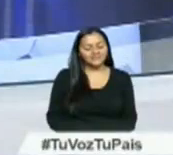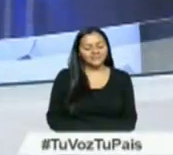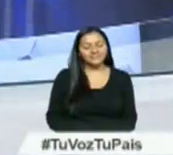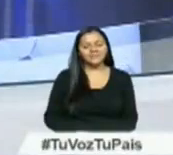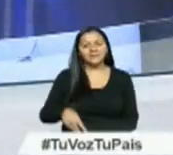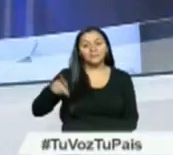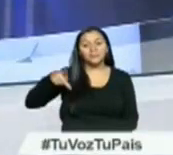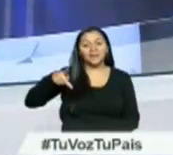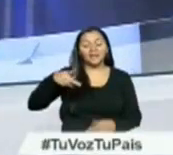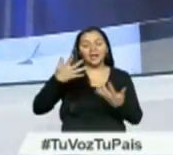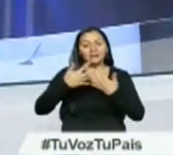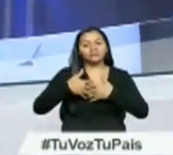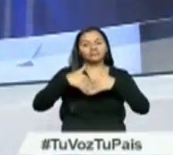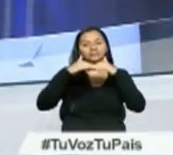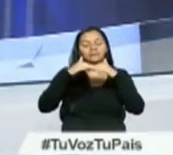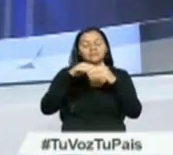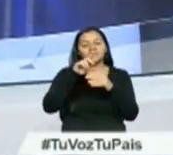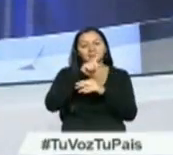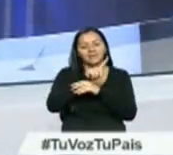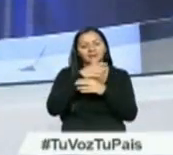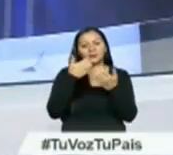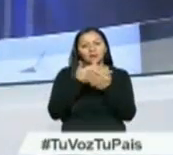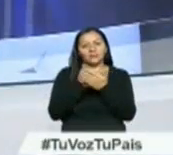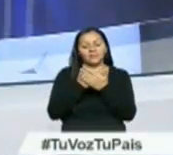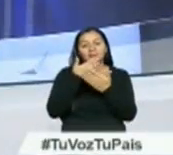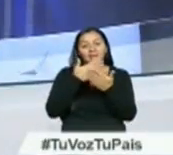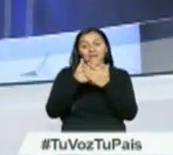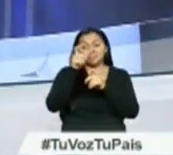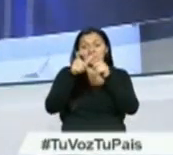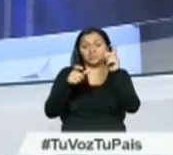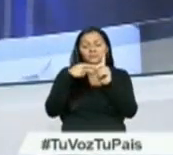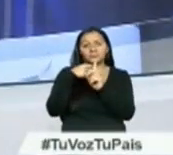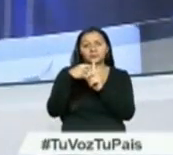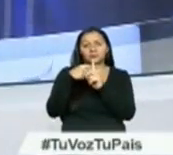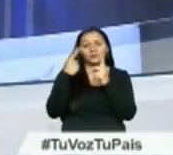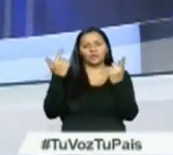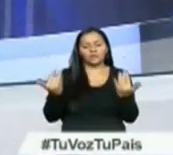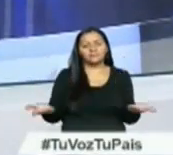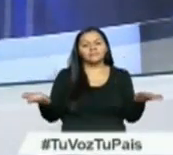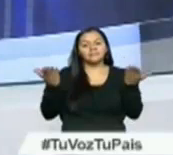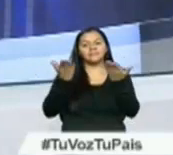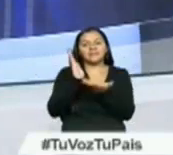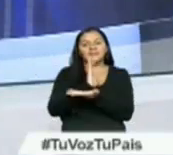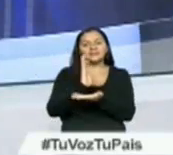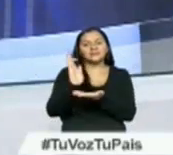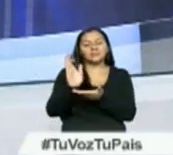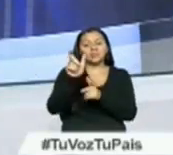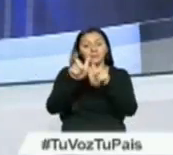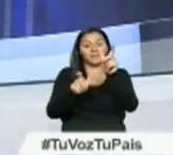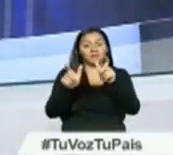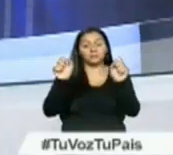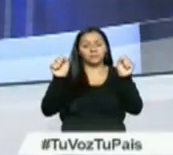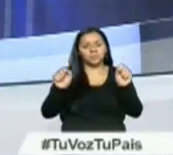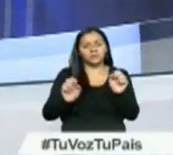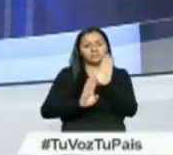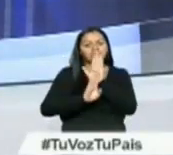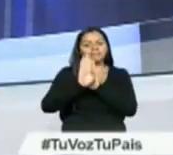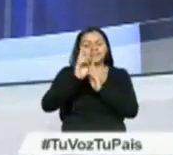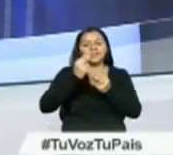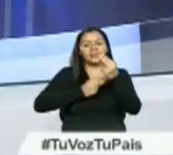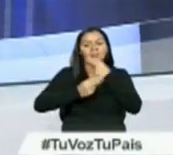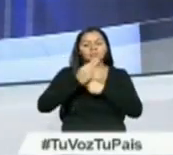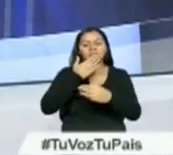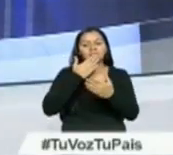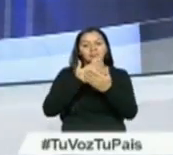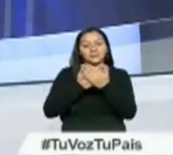Pedernales reactiva su economía gracias al espíritu de su gente. Hoy le presentamos nuevos testimonios de ciudadanos que sacaron adelante sus